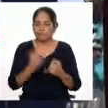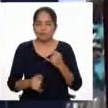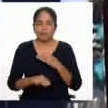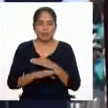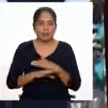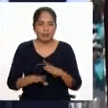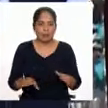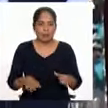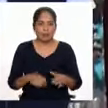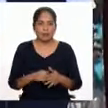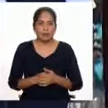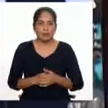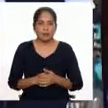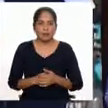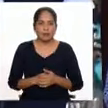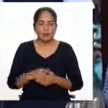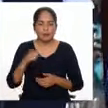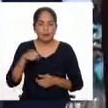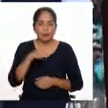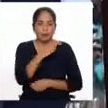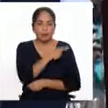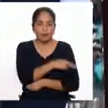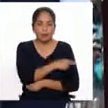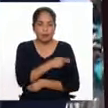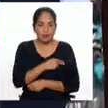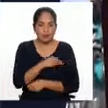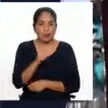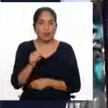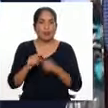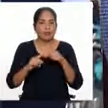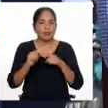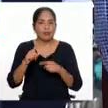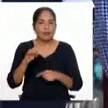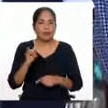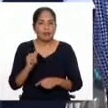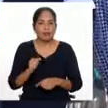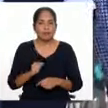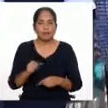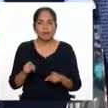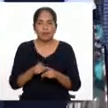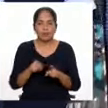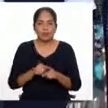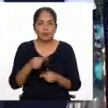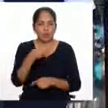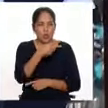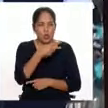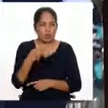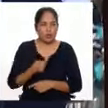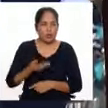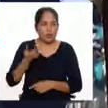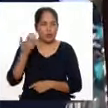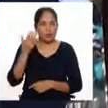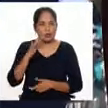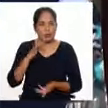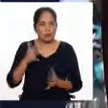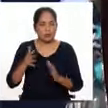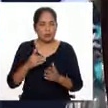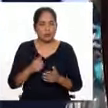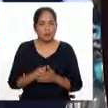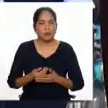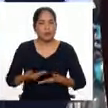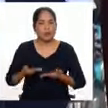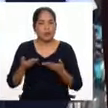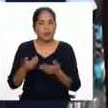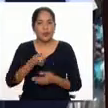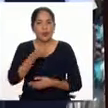así como este hospital de Atalaya, hace 2 semanas, un poquito más, ya hemos entregado